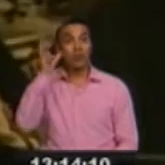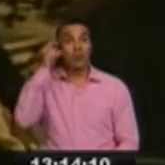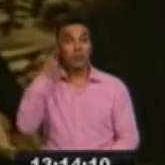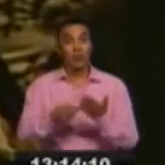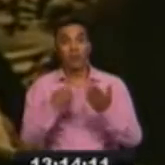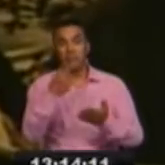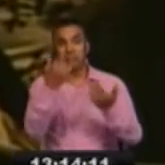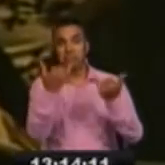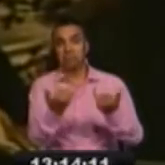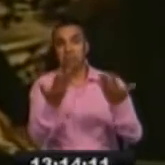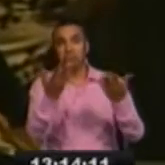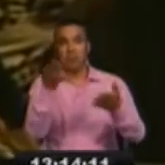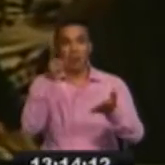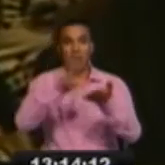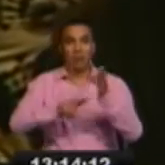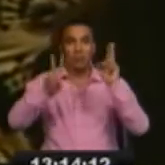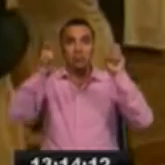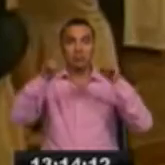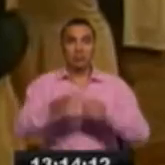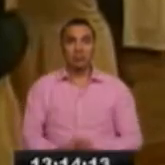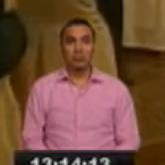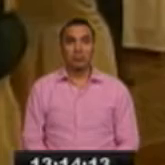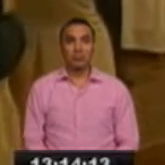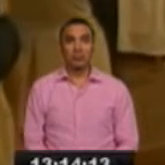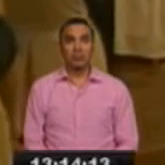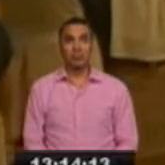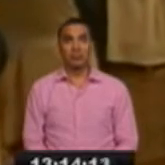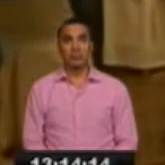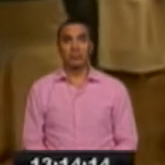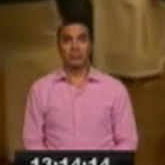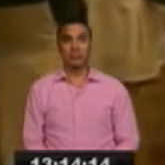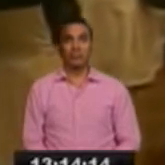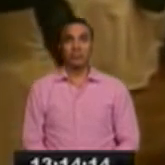las declaraciones de ambas partes.